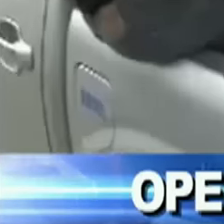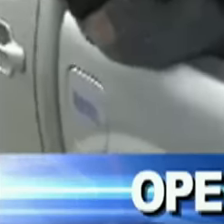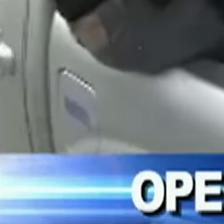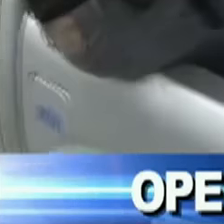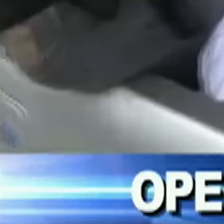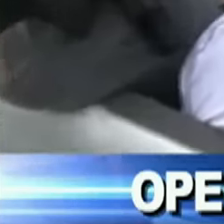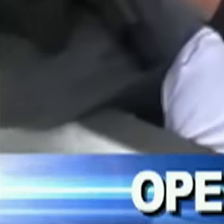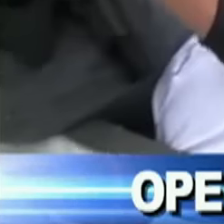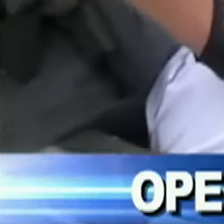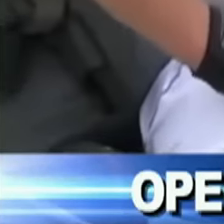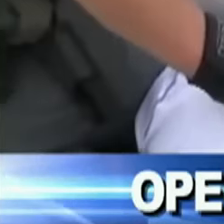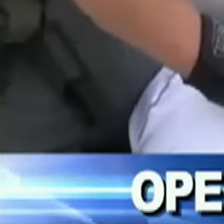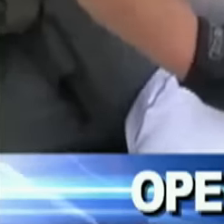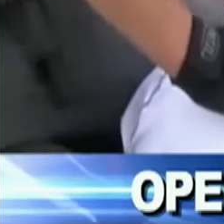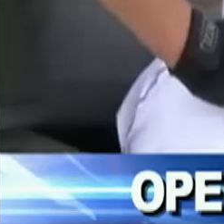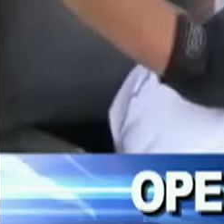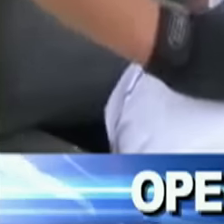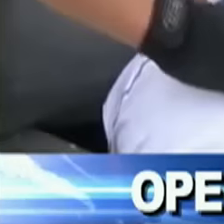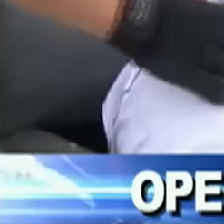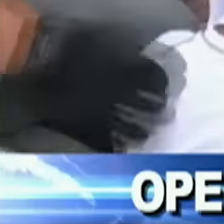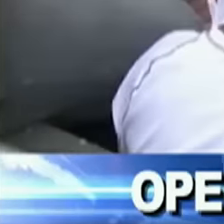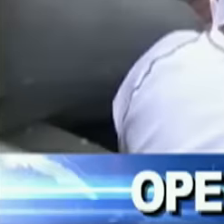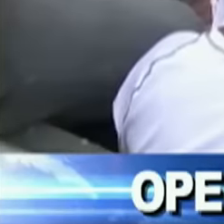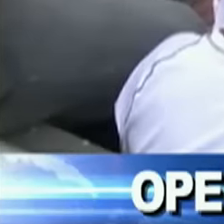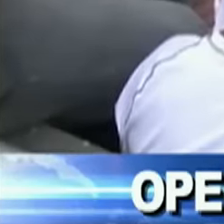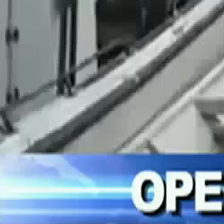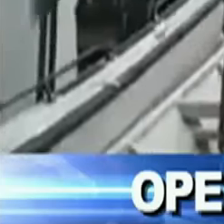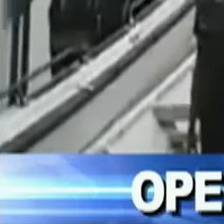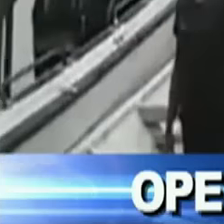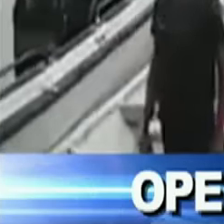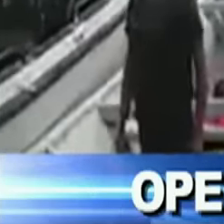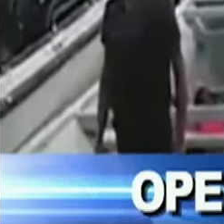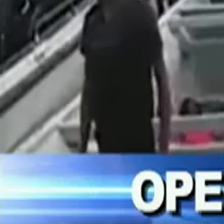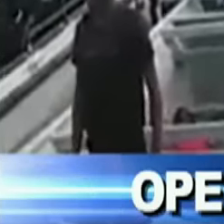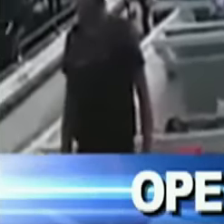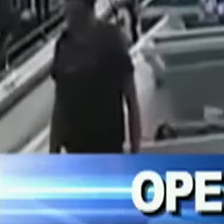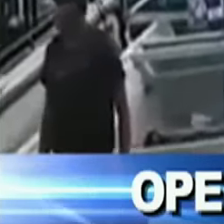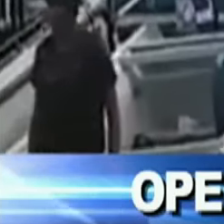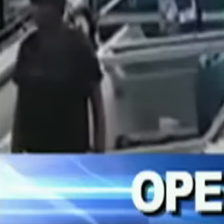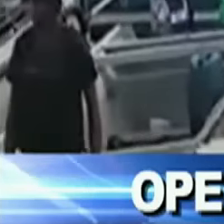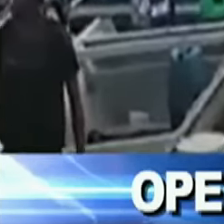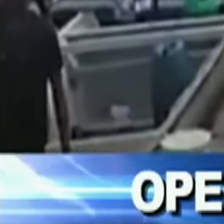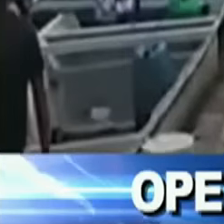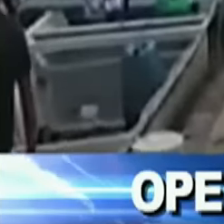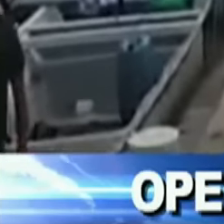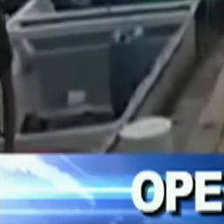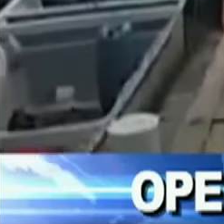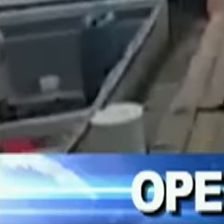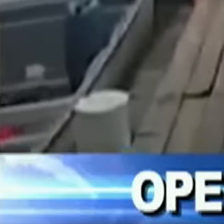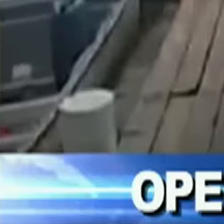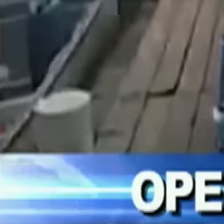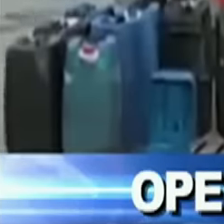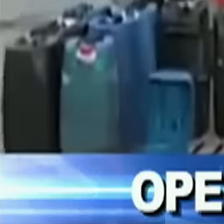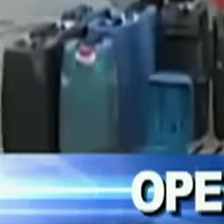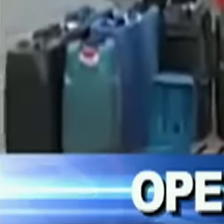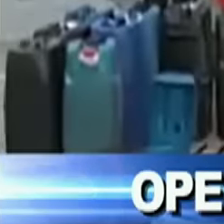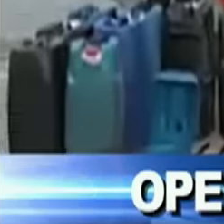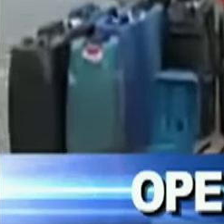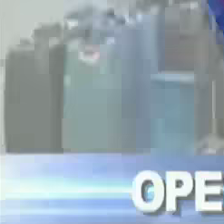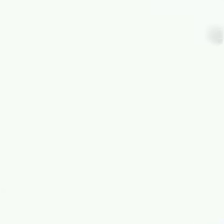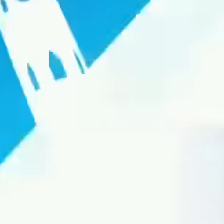Unidos. La operación dejó 25 detenidos.